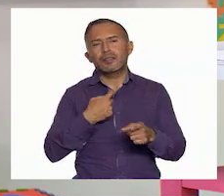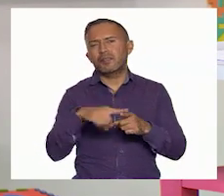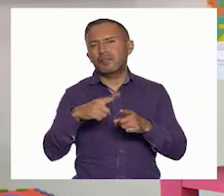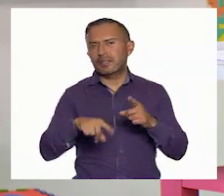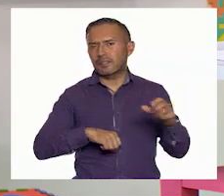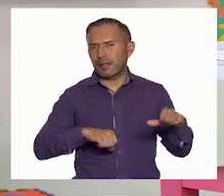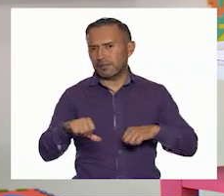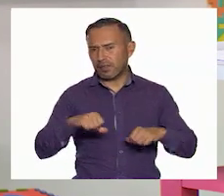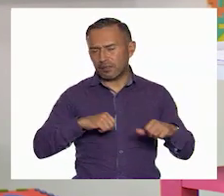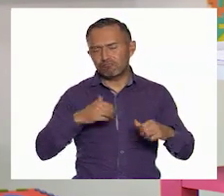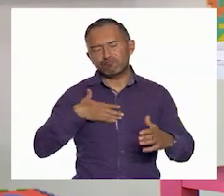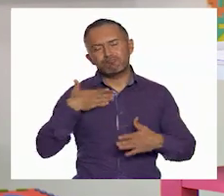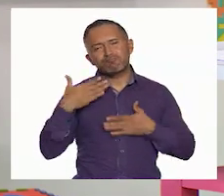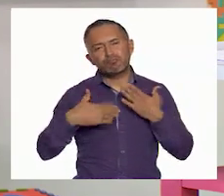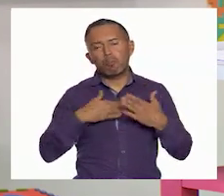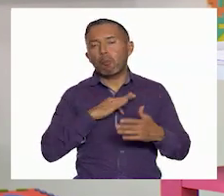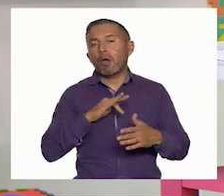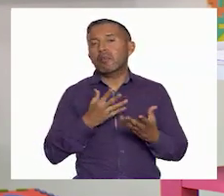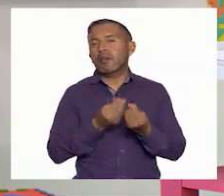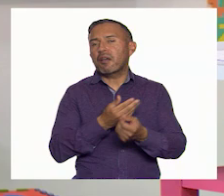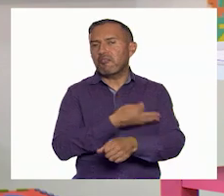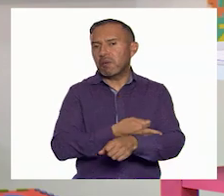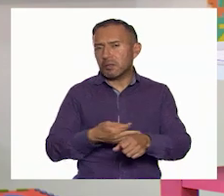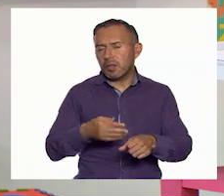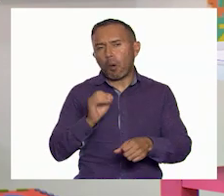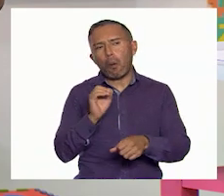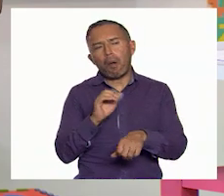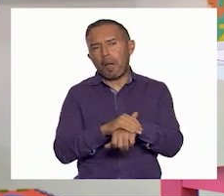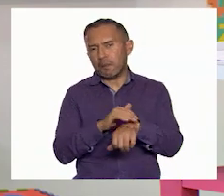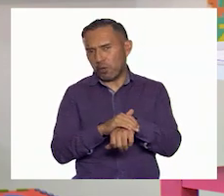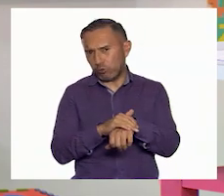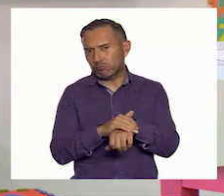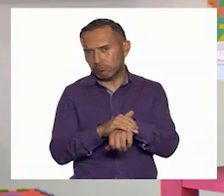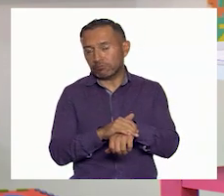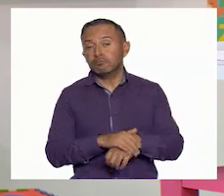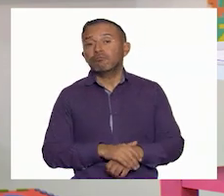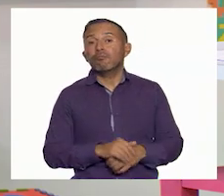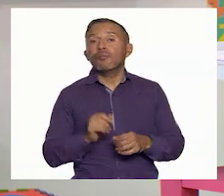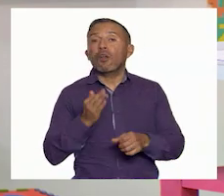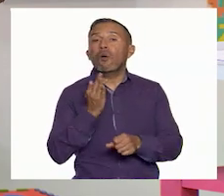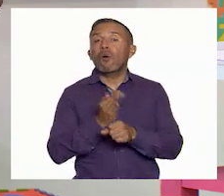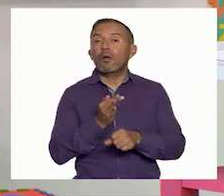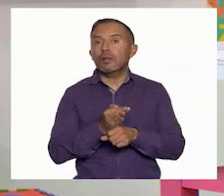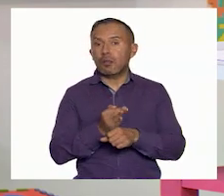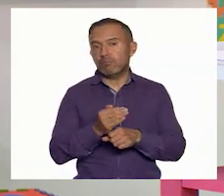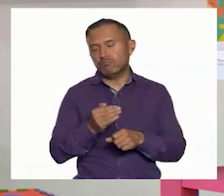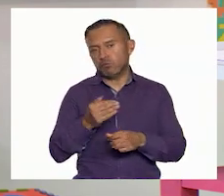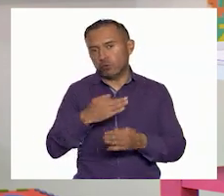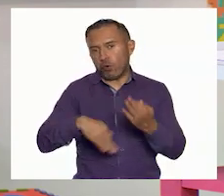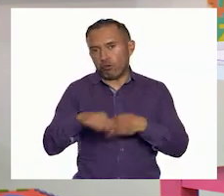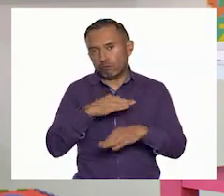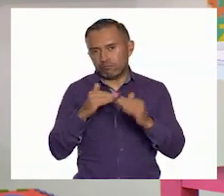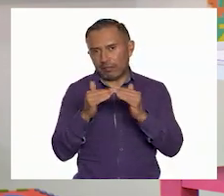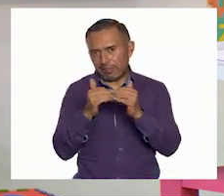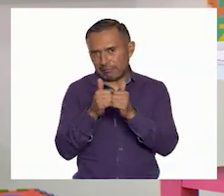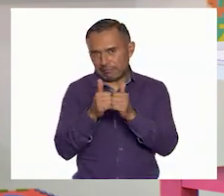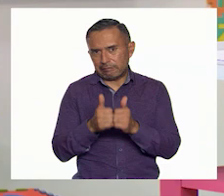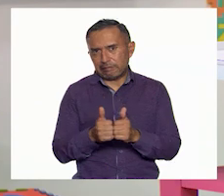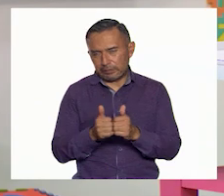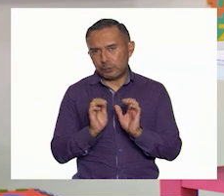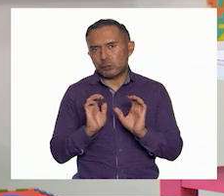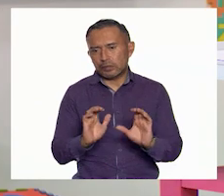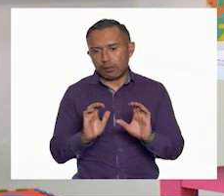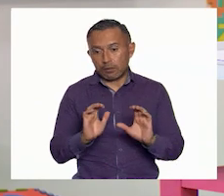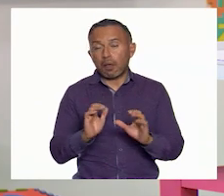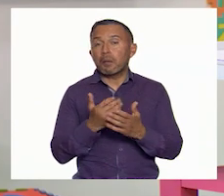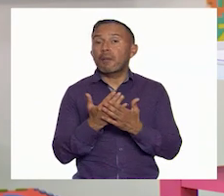que podemos hacer en familia o con nuestros amigos. En este momento estamos cuidándonos todos en casa, pero estoy seguro que cuando